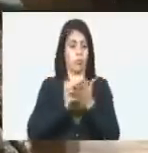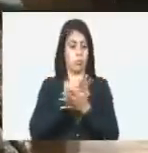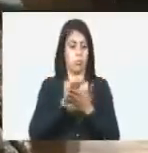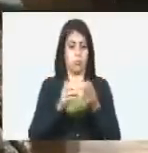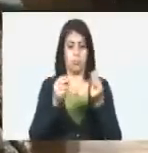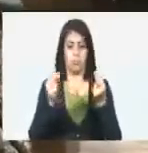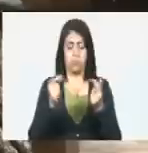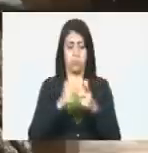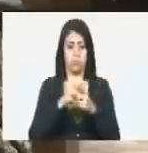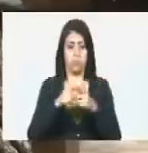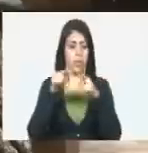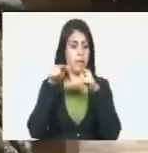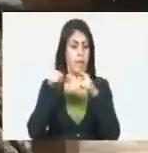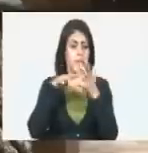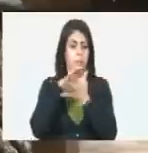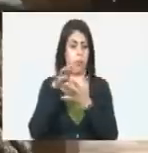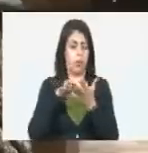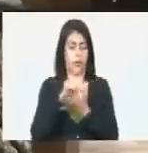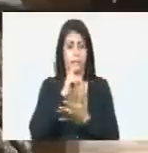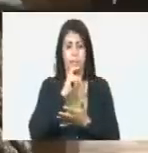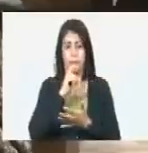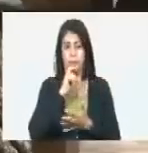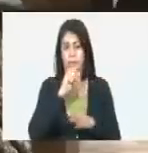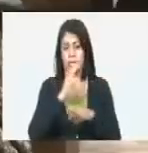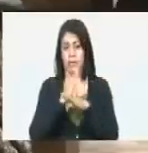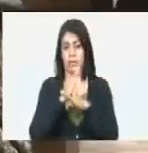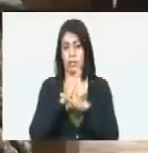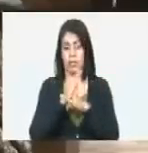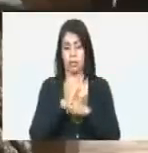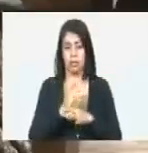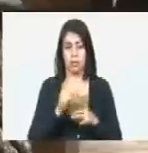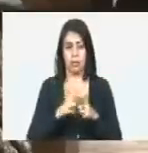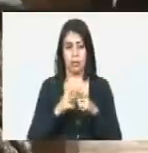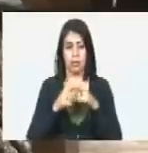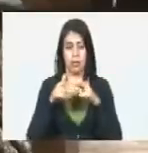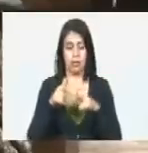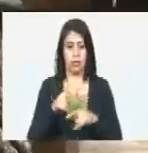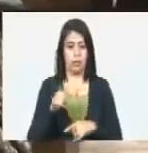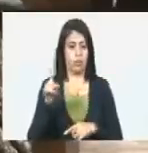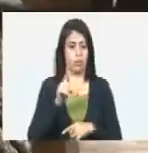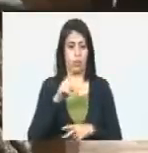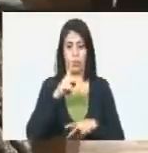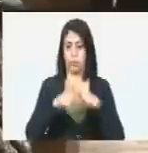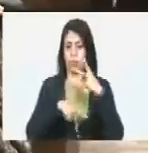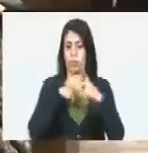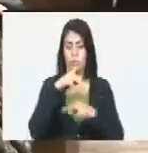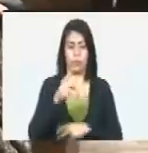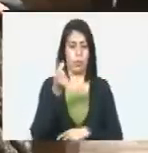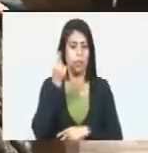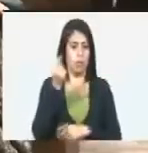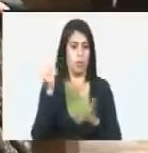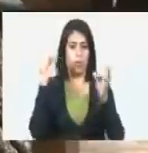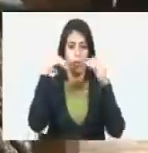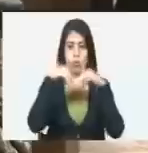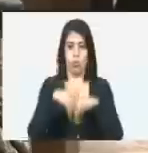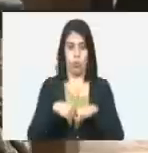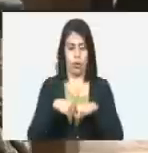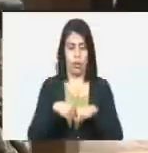esa complejidad y no se produce ningún acuerdo entre las